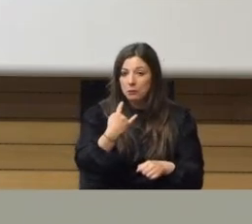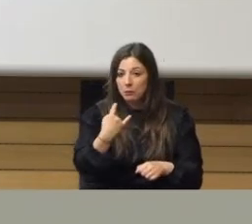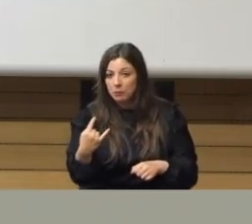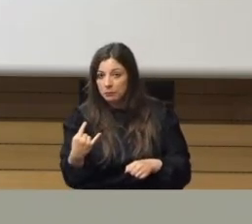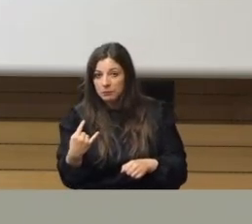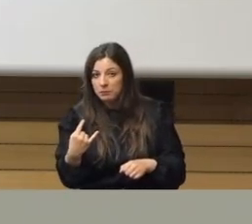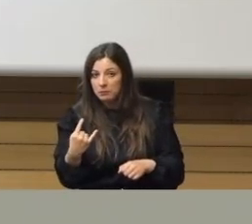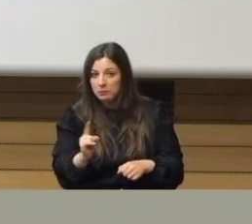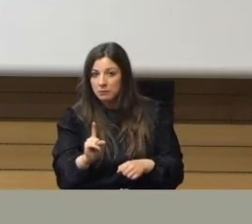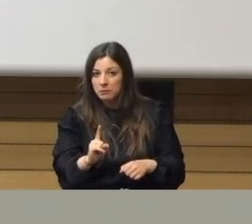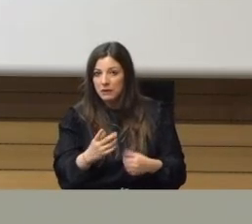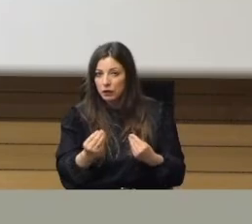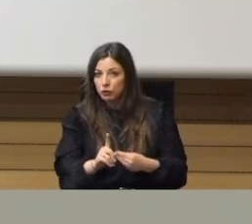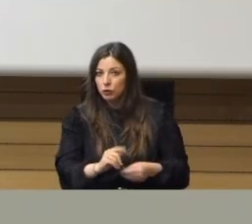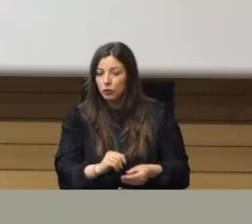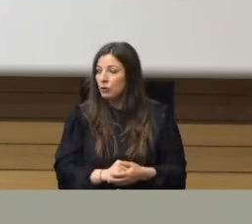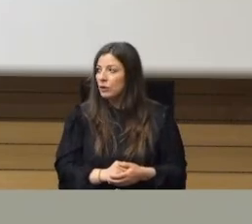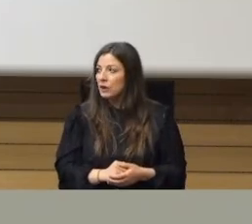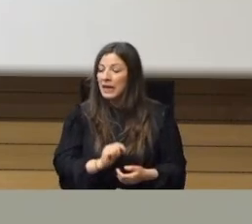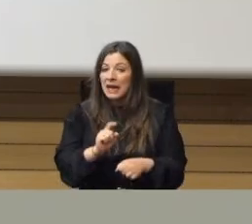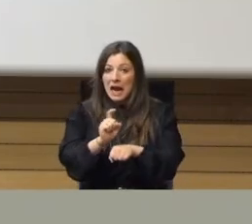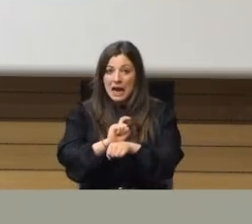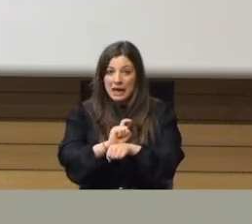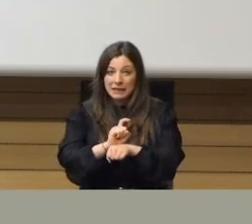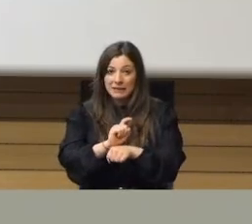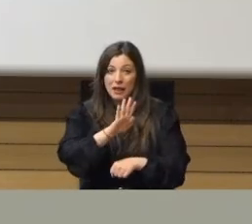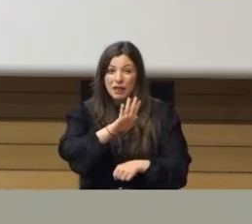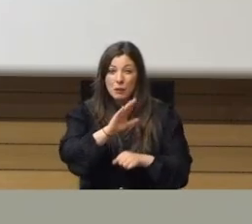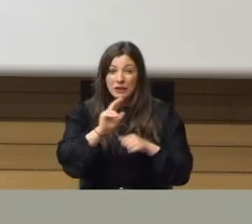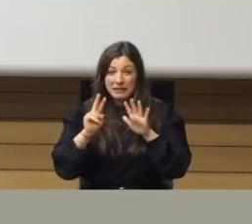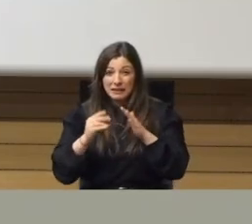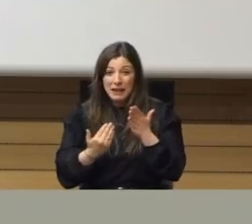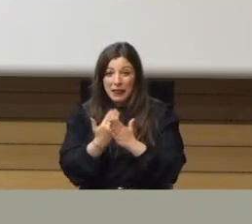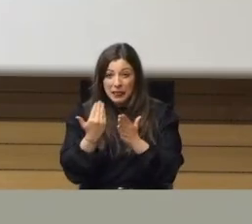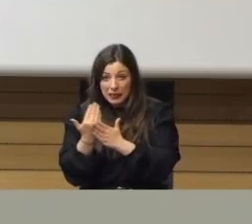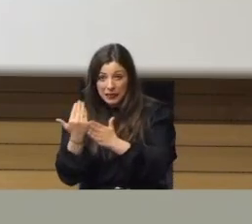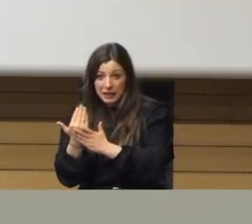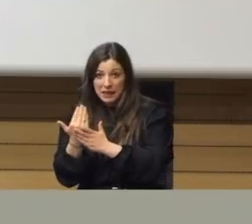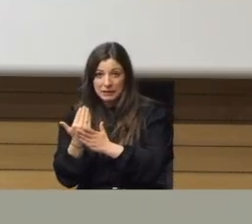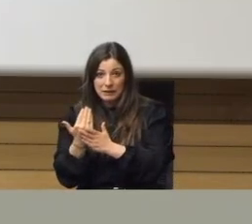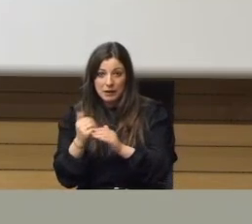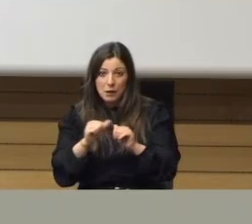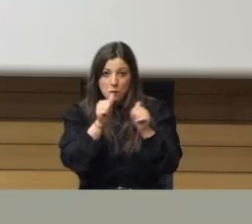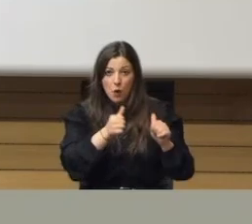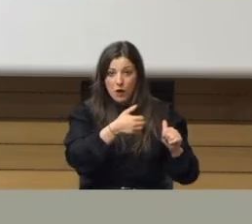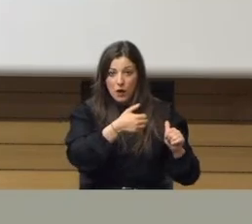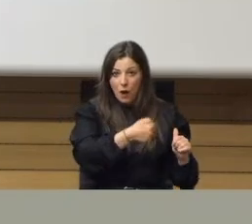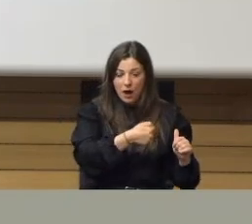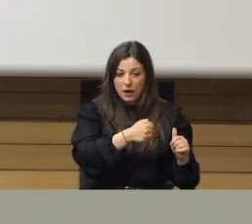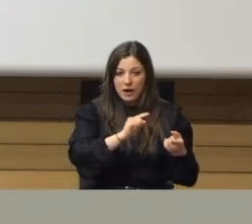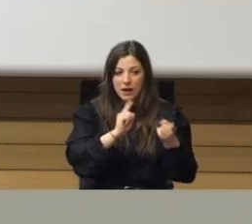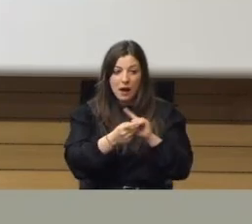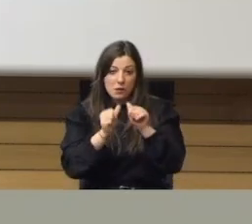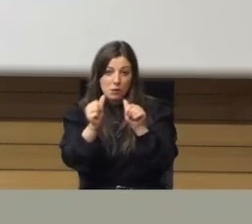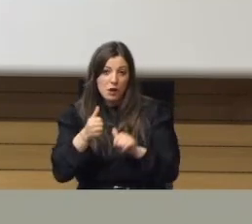Pues resulta que incluso ratas que llevaban 57 días en el modelo A pasaban al modelo B